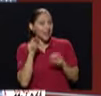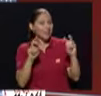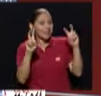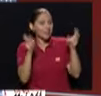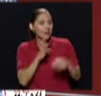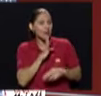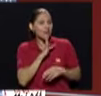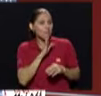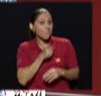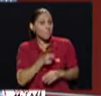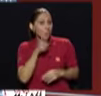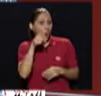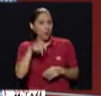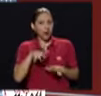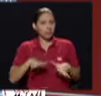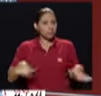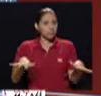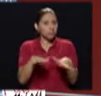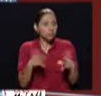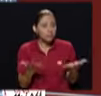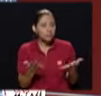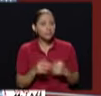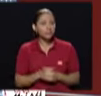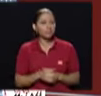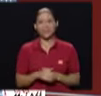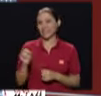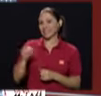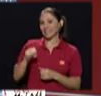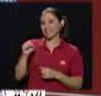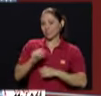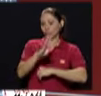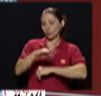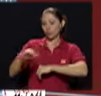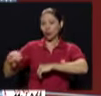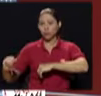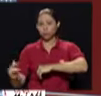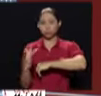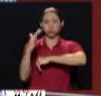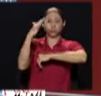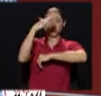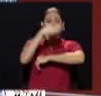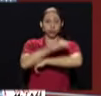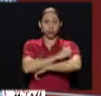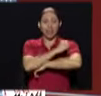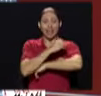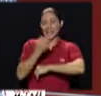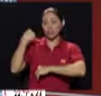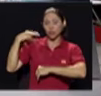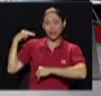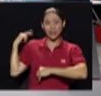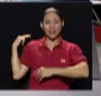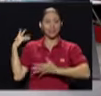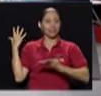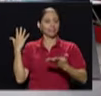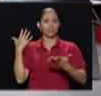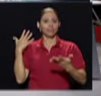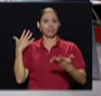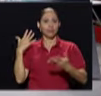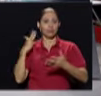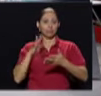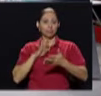que se habla poco aquí en la cotidianidad de la población? Sí, los tsunamis históricamente han afectado